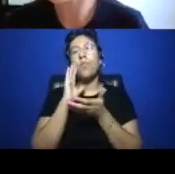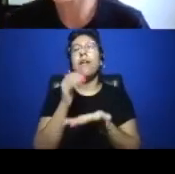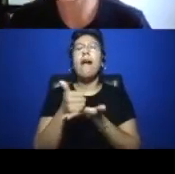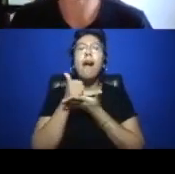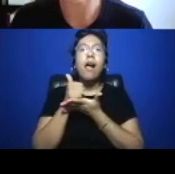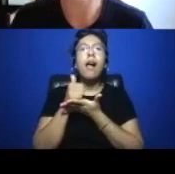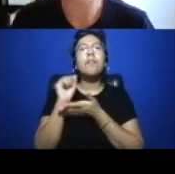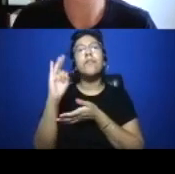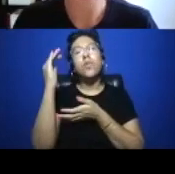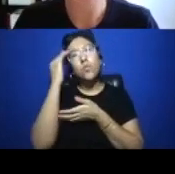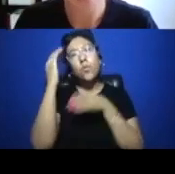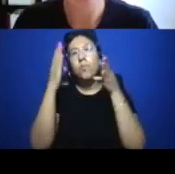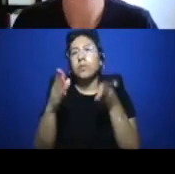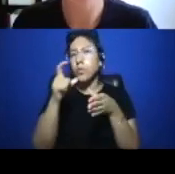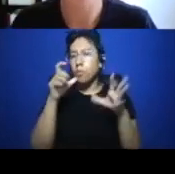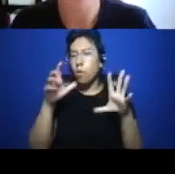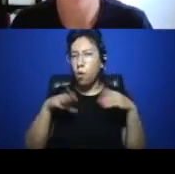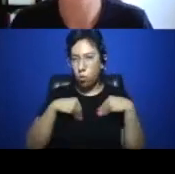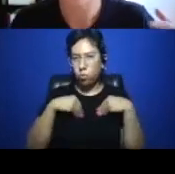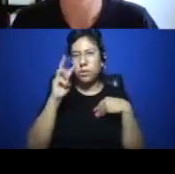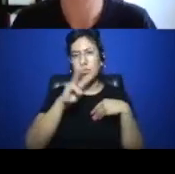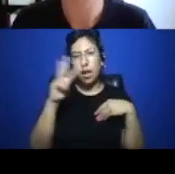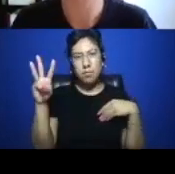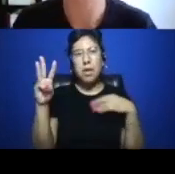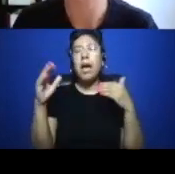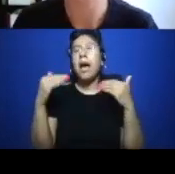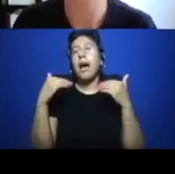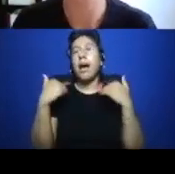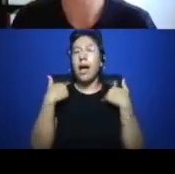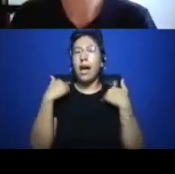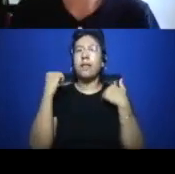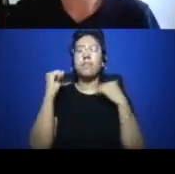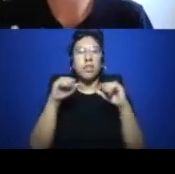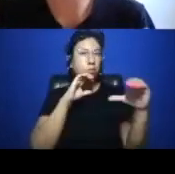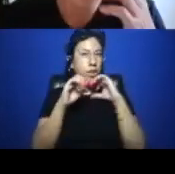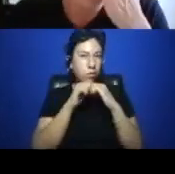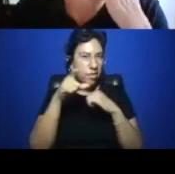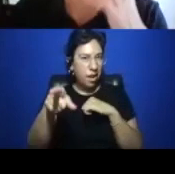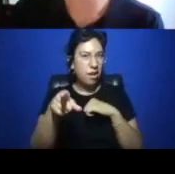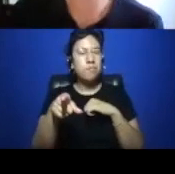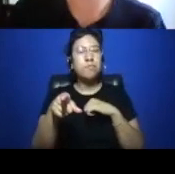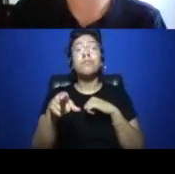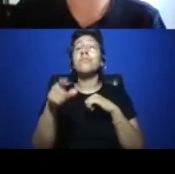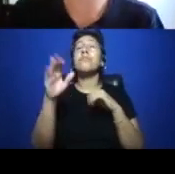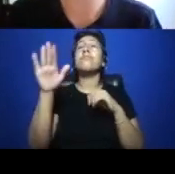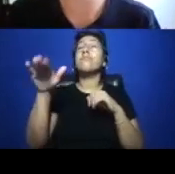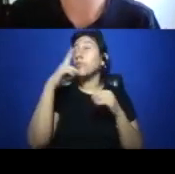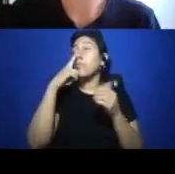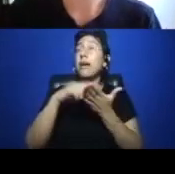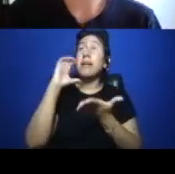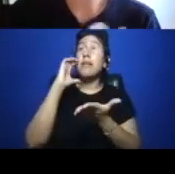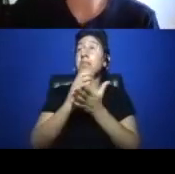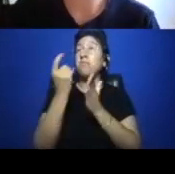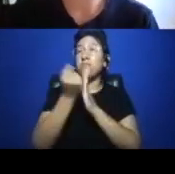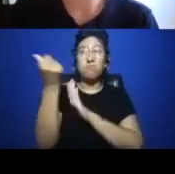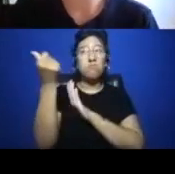es útil si la persona que es dueña de la página web tiene una manera de usted comunicar con ellos y puede hacer que